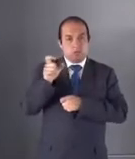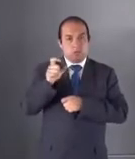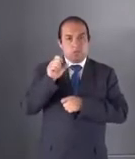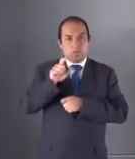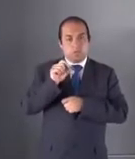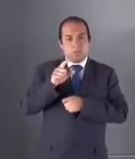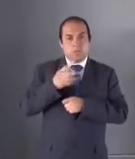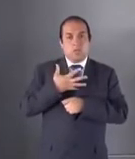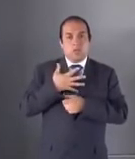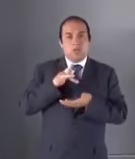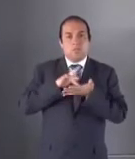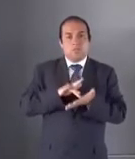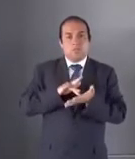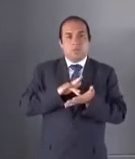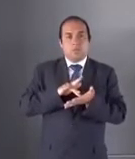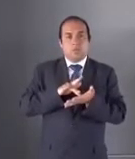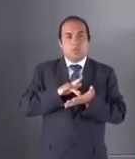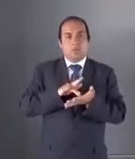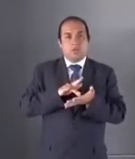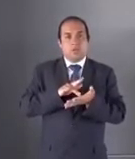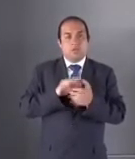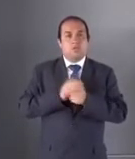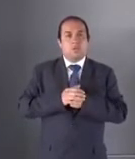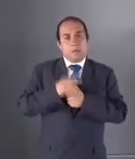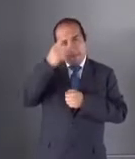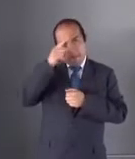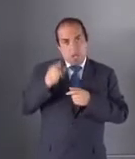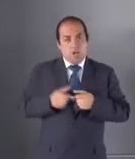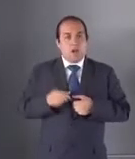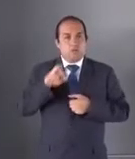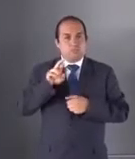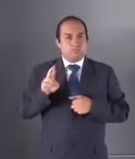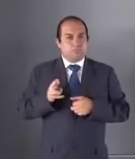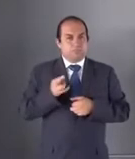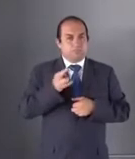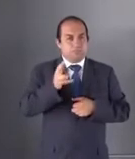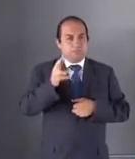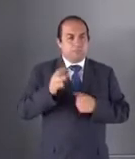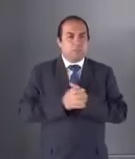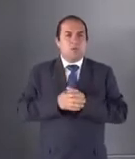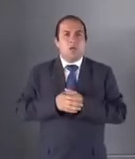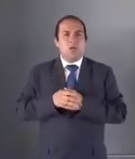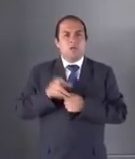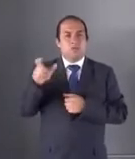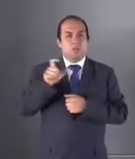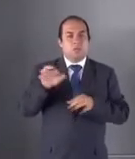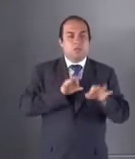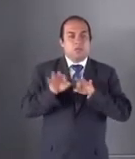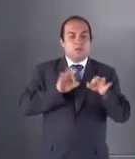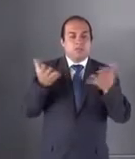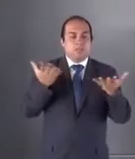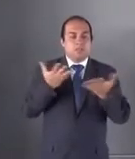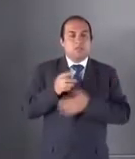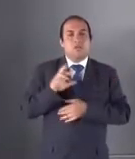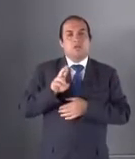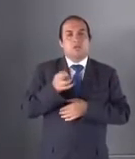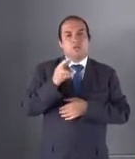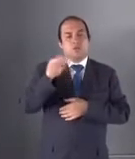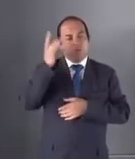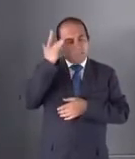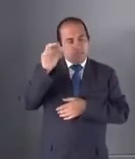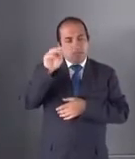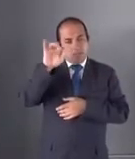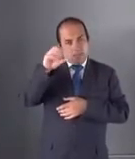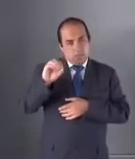Xochimilco, el saneamiento de los canales, el trabajo que se hizo en el río Santiago, en la presa San